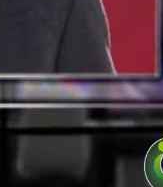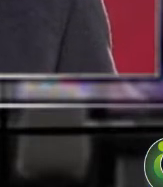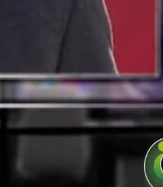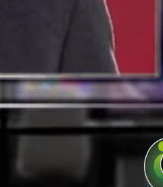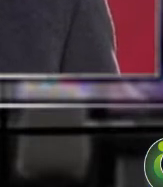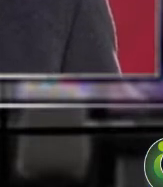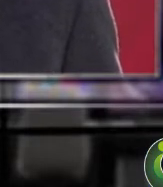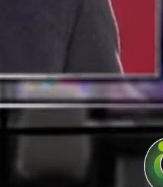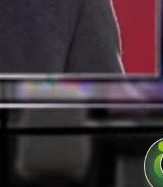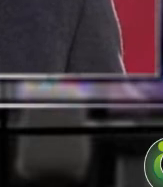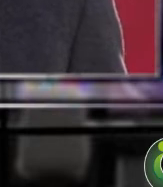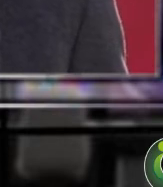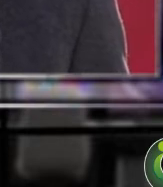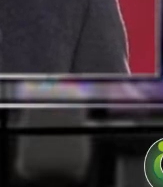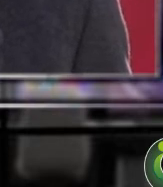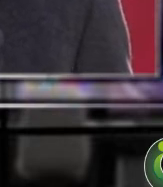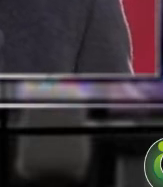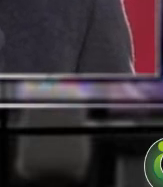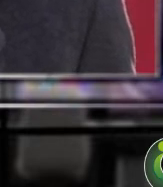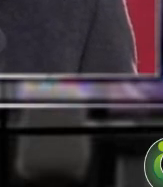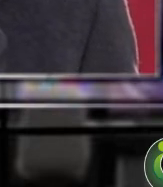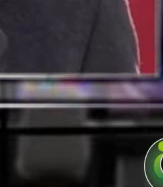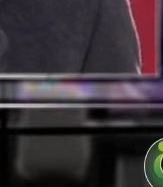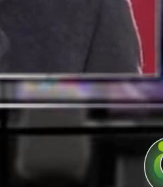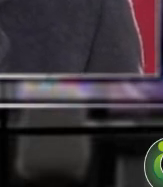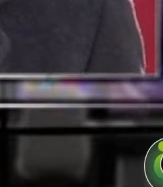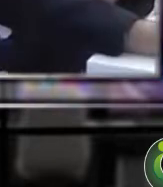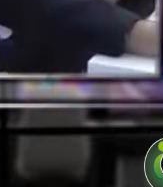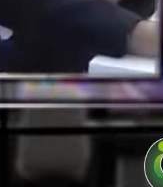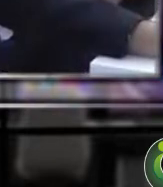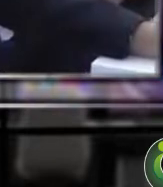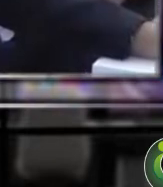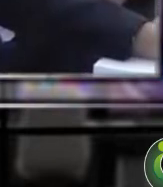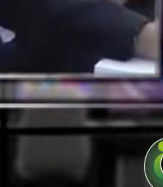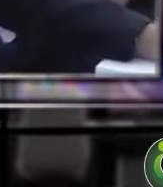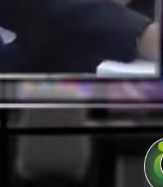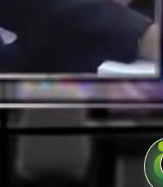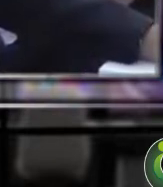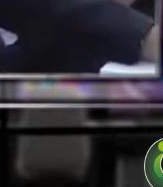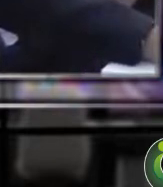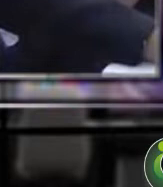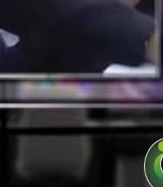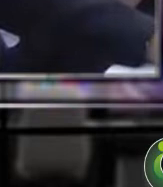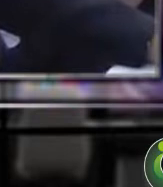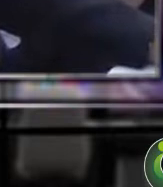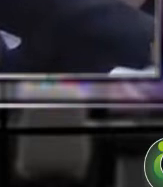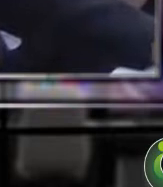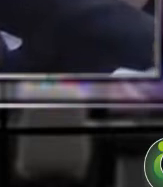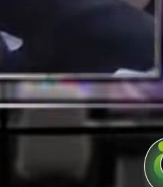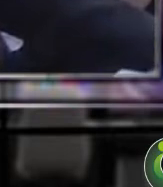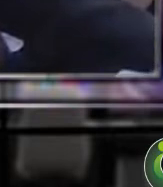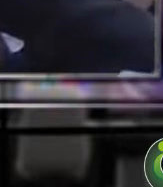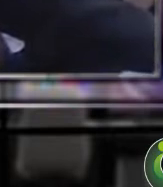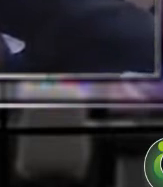chivos expiatorios ni encarcelar a exmandatarios, pero lo harán si así lo decide la ciudadanía en consulta pública. Esperarán a que